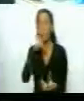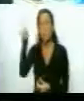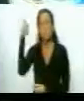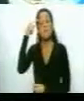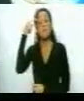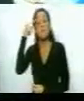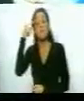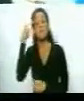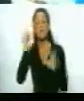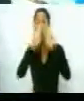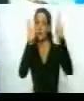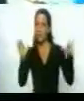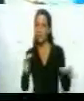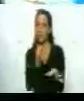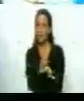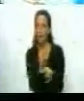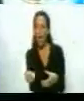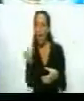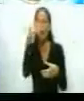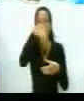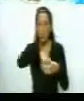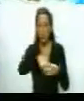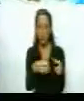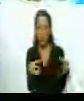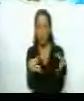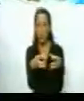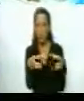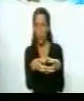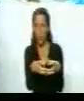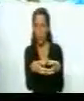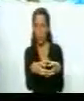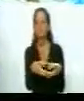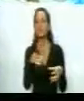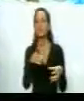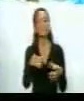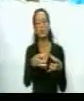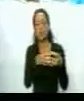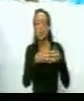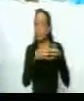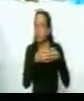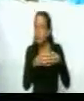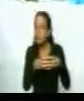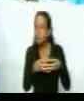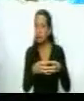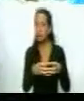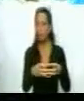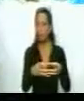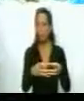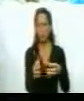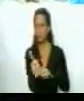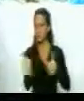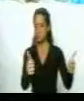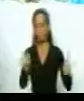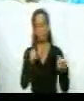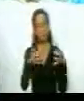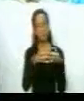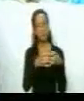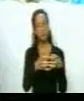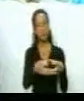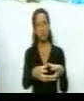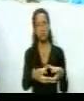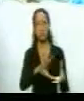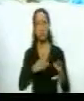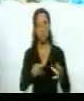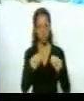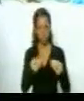que sea permanente, estable, que tenga estabilidad en el trabajo, que se concurse de colaboradores que asistan a